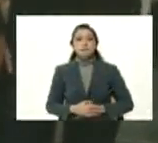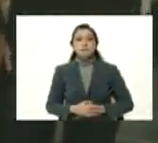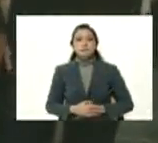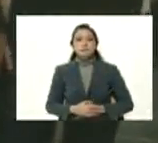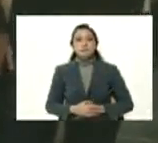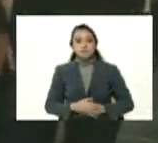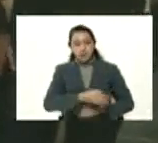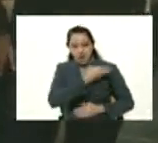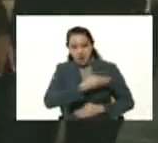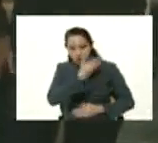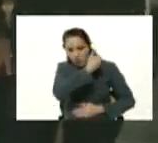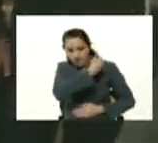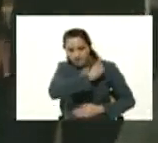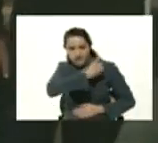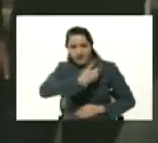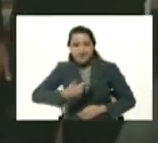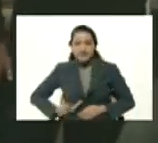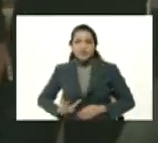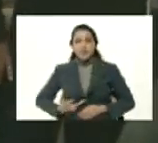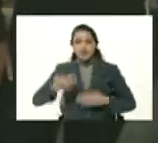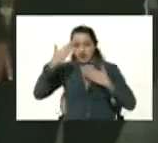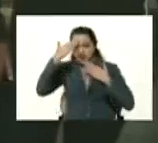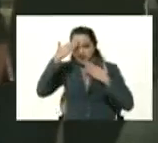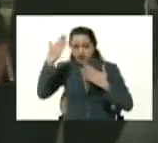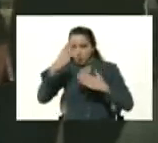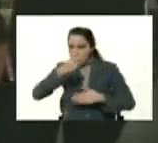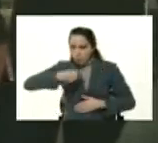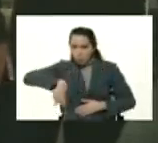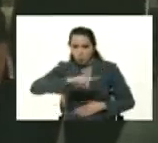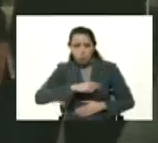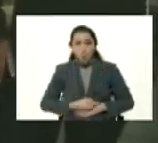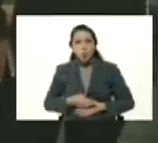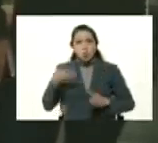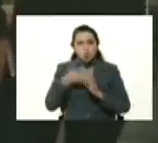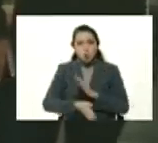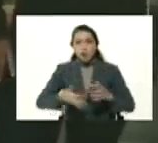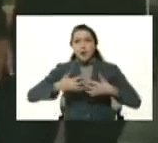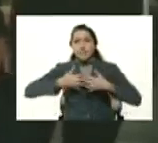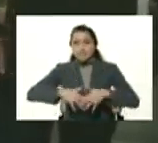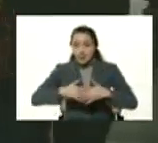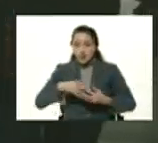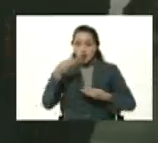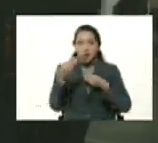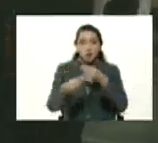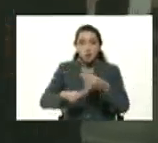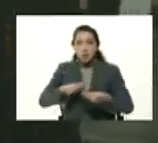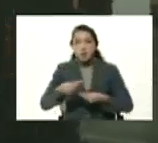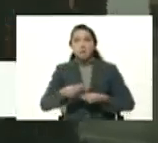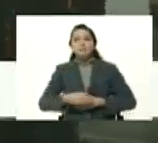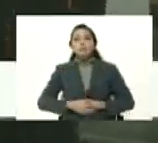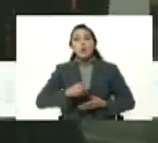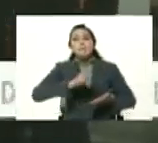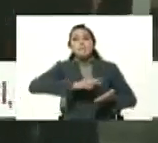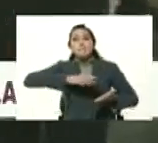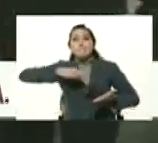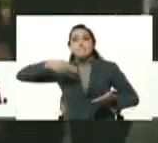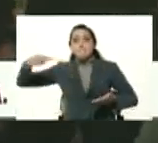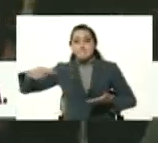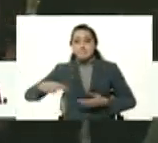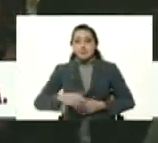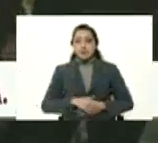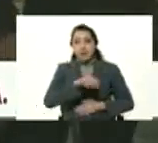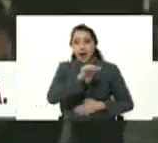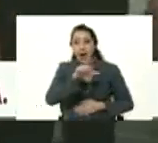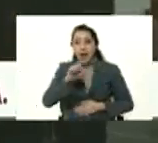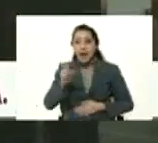Señor presidente, los saludamos desde las instalaciones de la empresa Pastas Alegri,